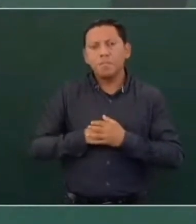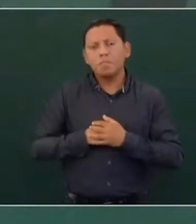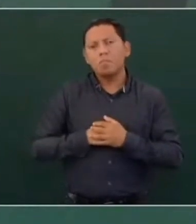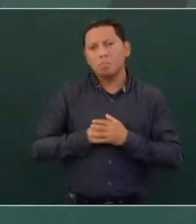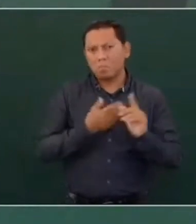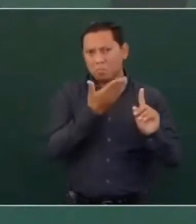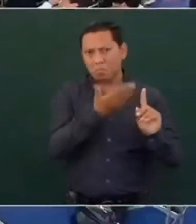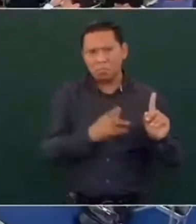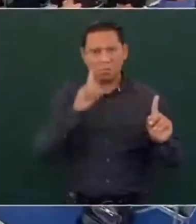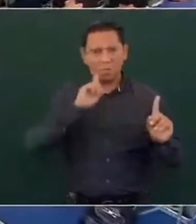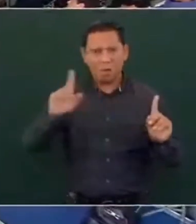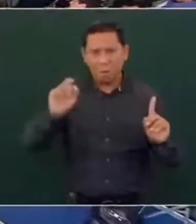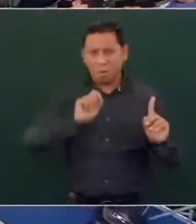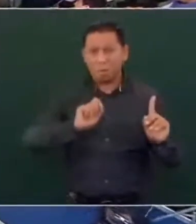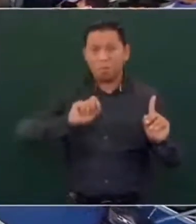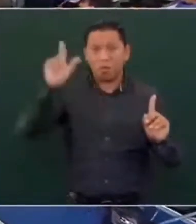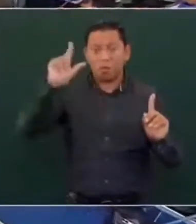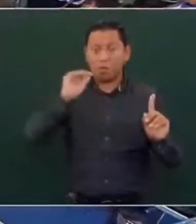profesional,